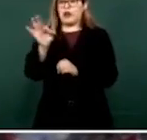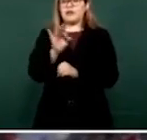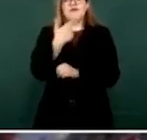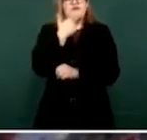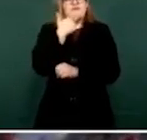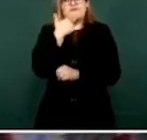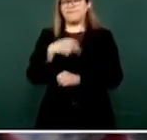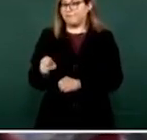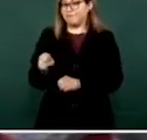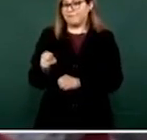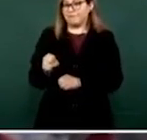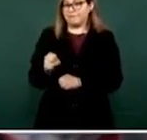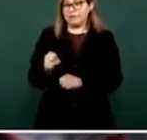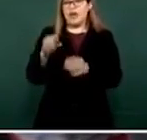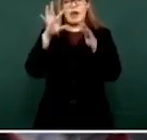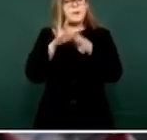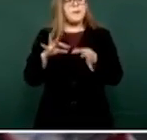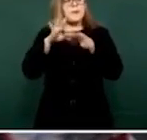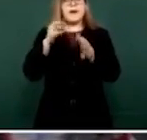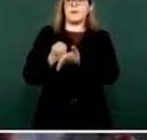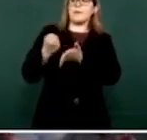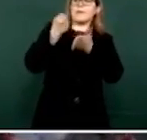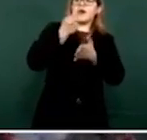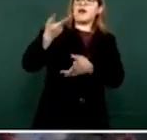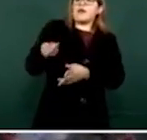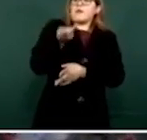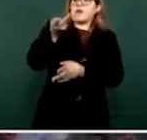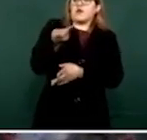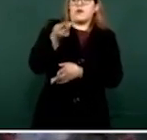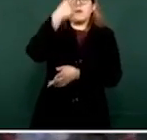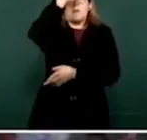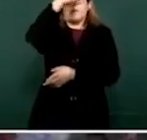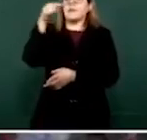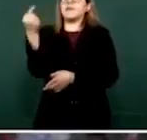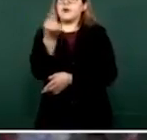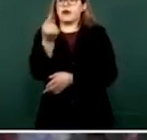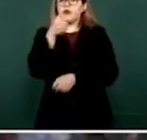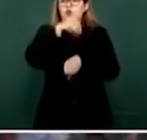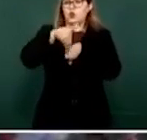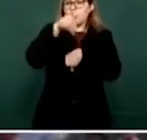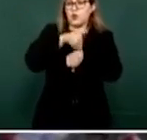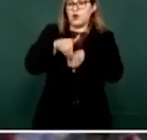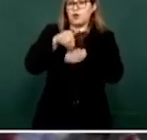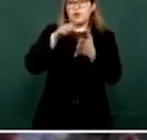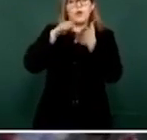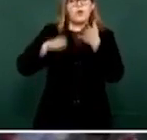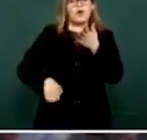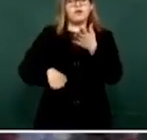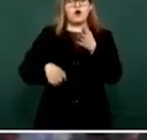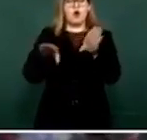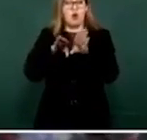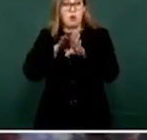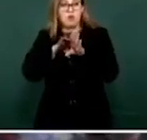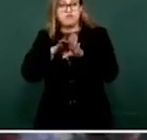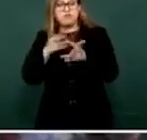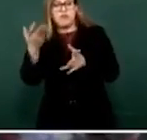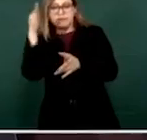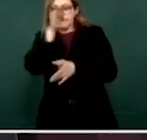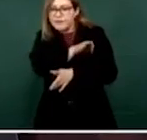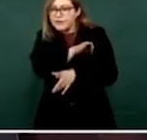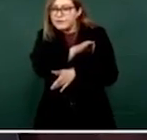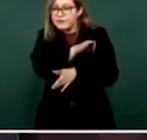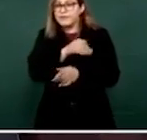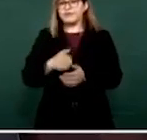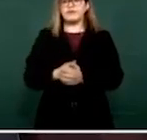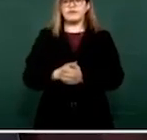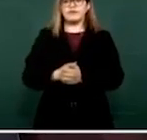sirven. ¿Habrá más presupuesto? Y le pregunto también con respecto a las cifras. ¿No están maquilladas? Sí,